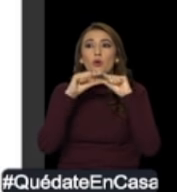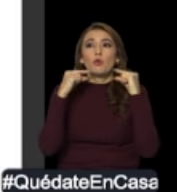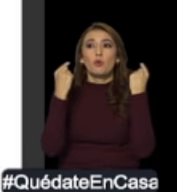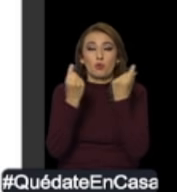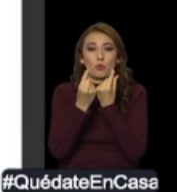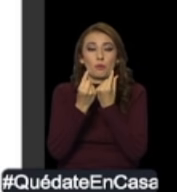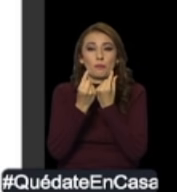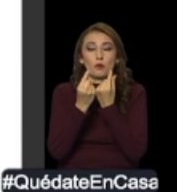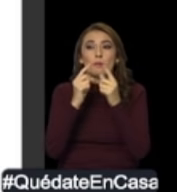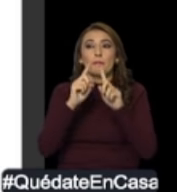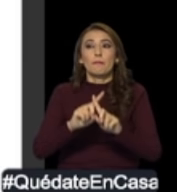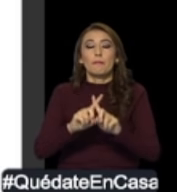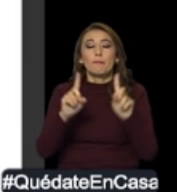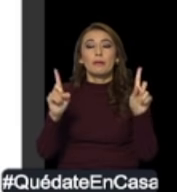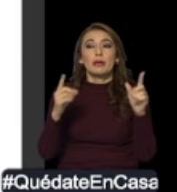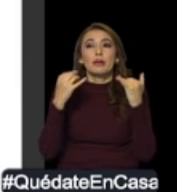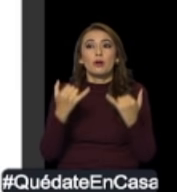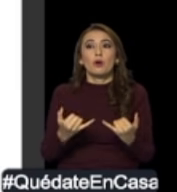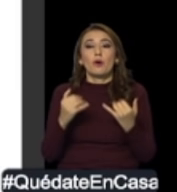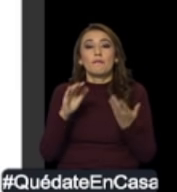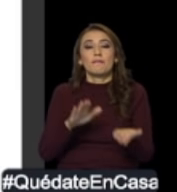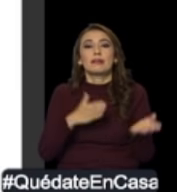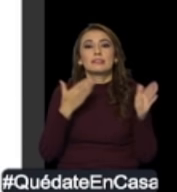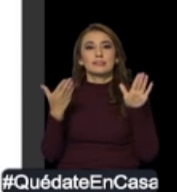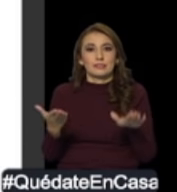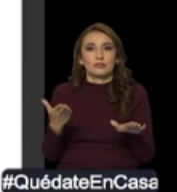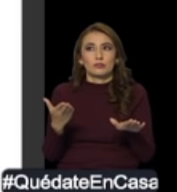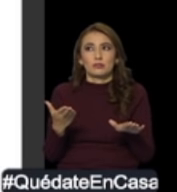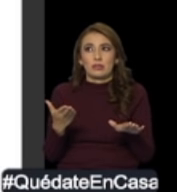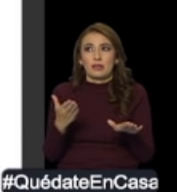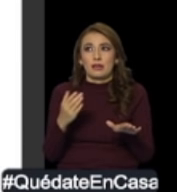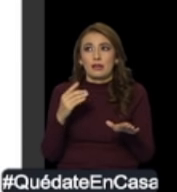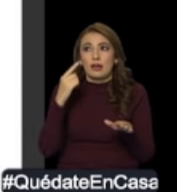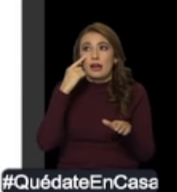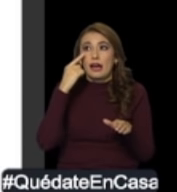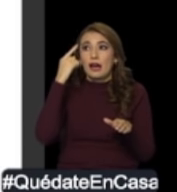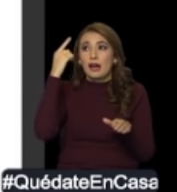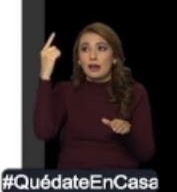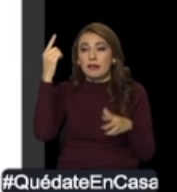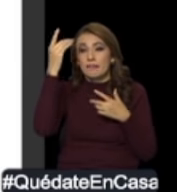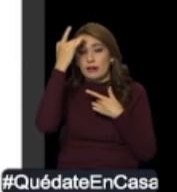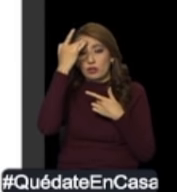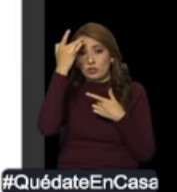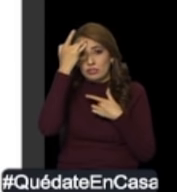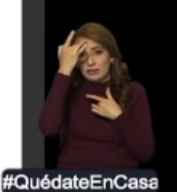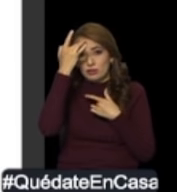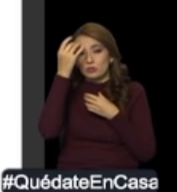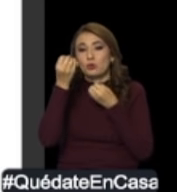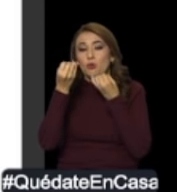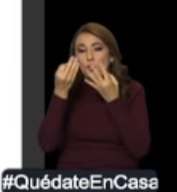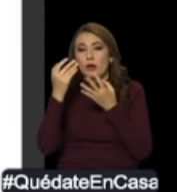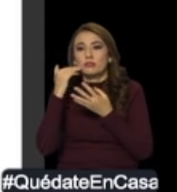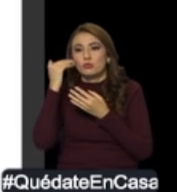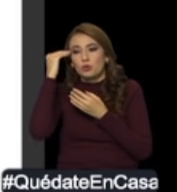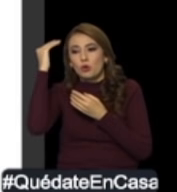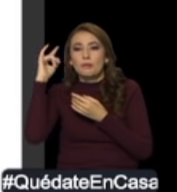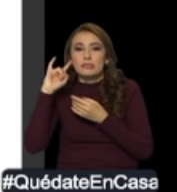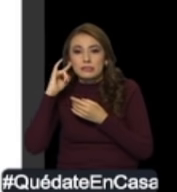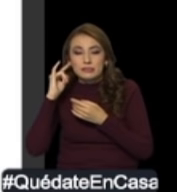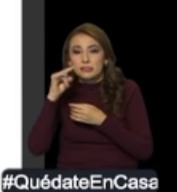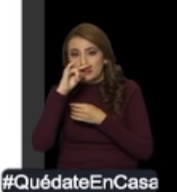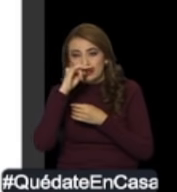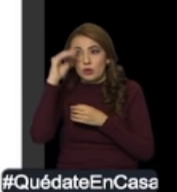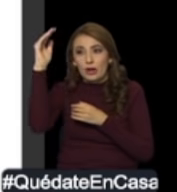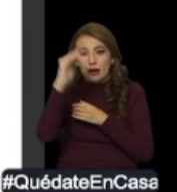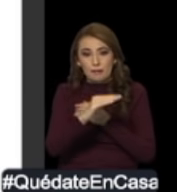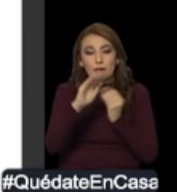etario, pero que desafortunadamente han fallecido y que tenían el caso de confirmado y descartado y un total al final de